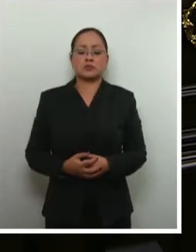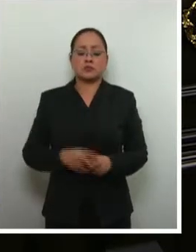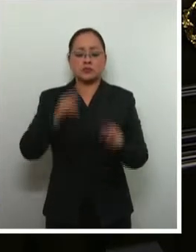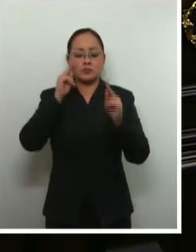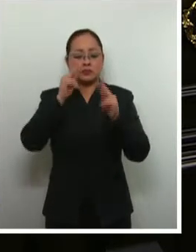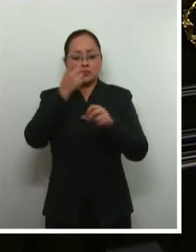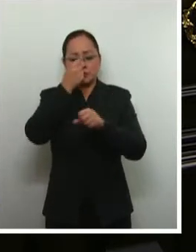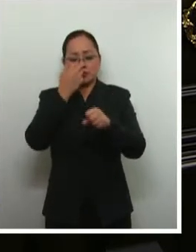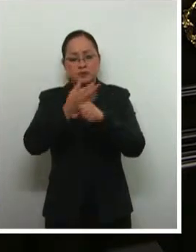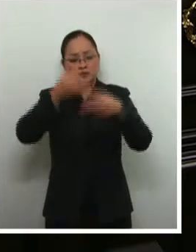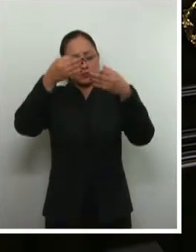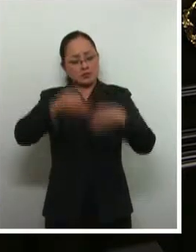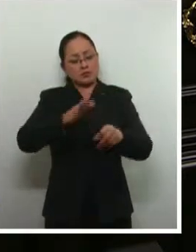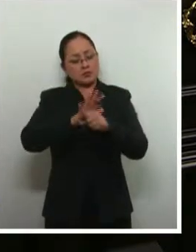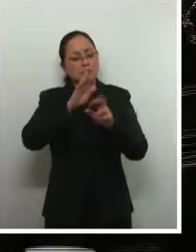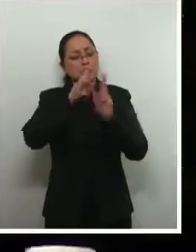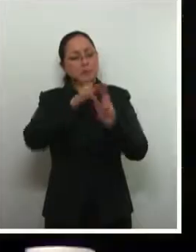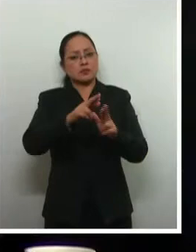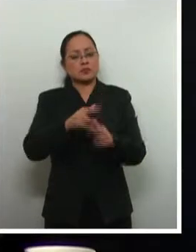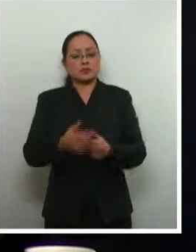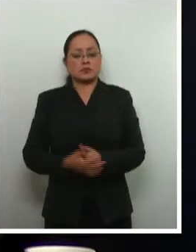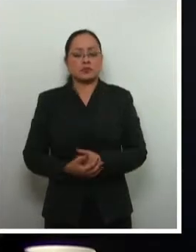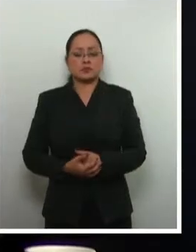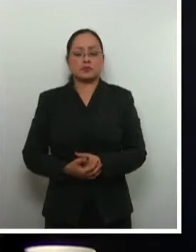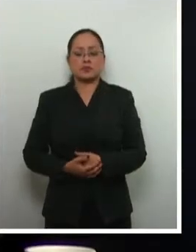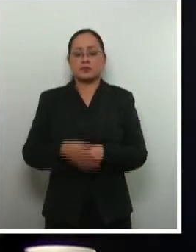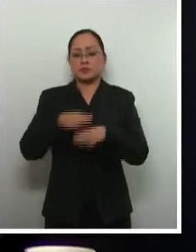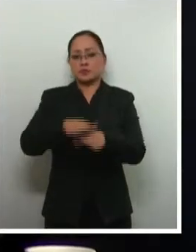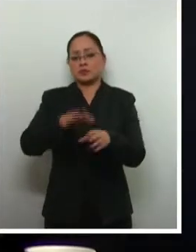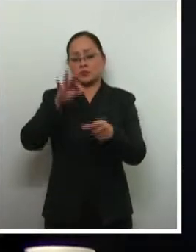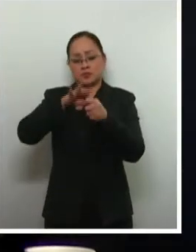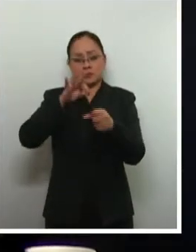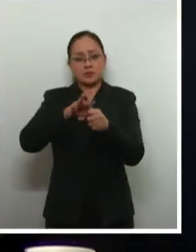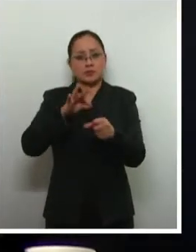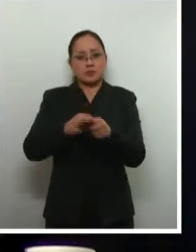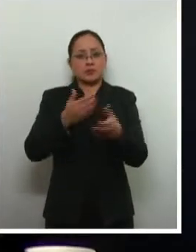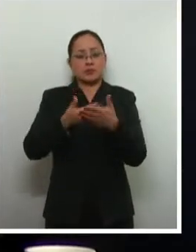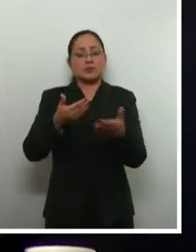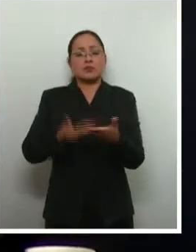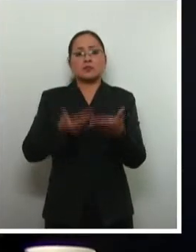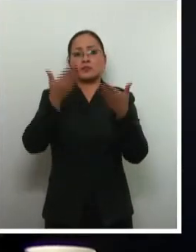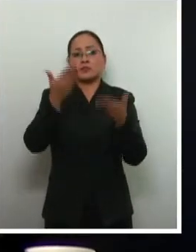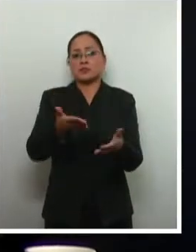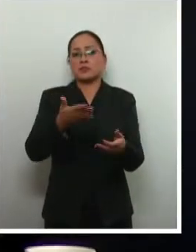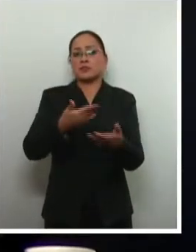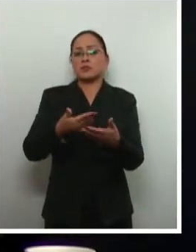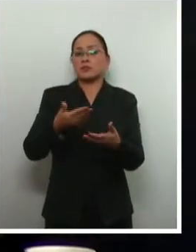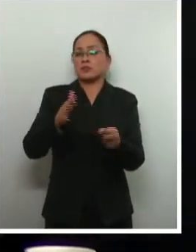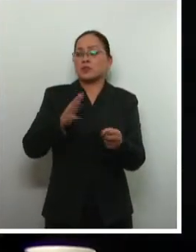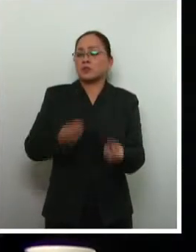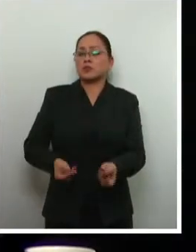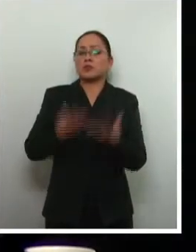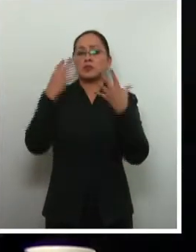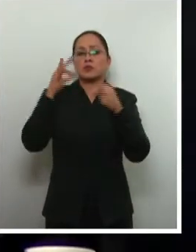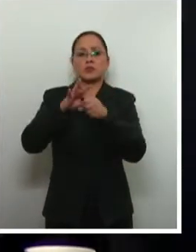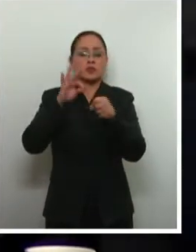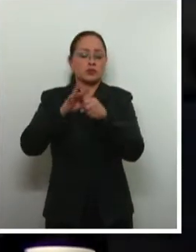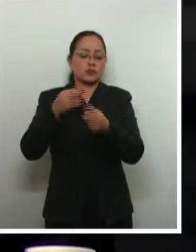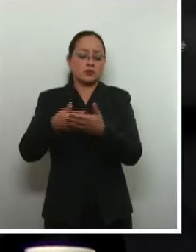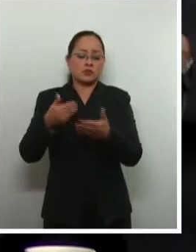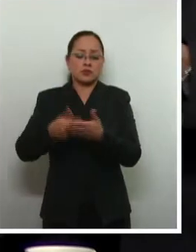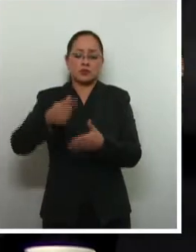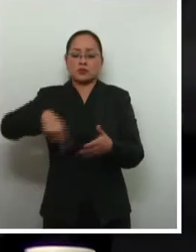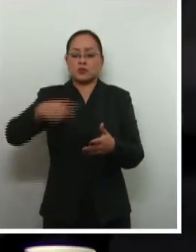Escuchemos de manera oficial Continúa abierto el sistema cuál de es el votación. resultado de esta votación, cuáles son los ¿Todavía no votos se que se han registra, sumado diputado? por parte